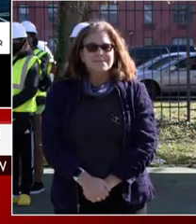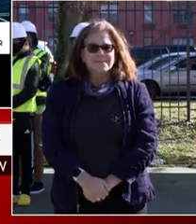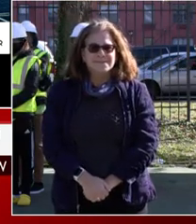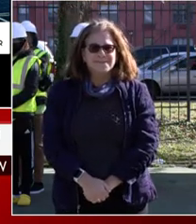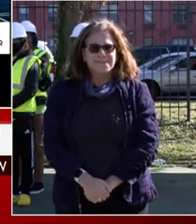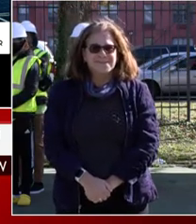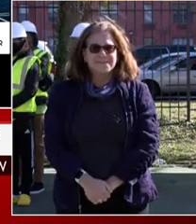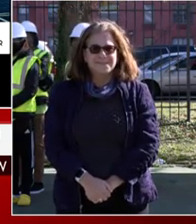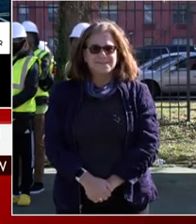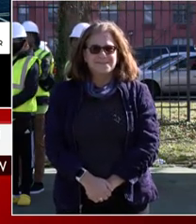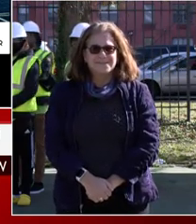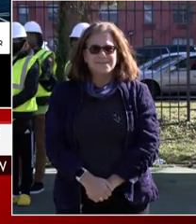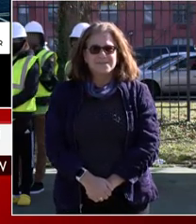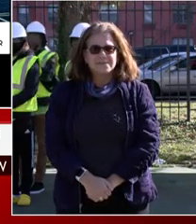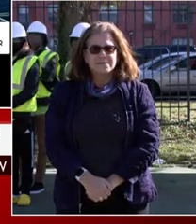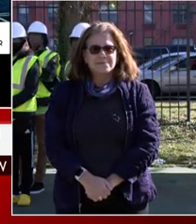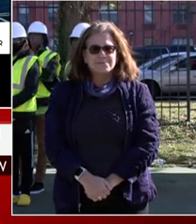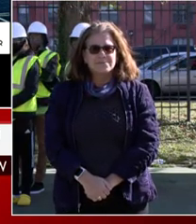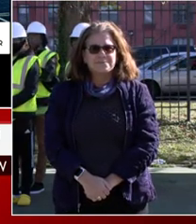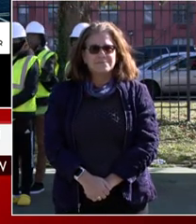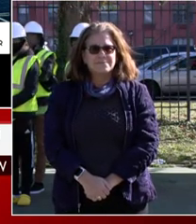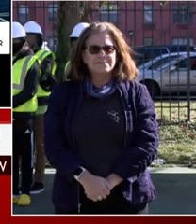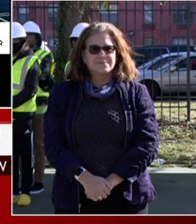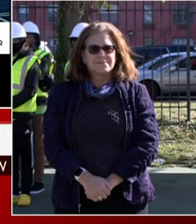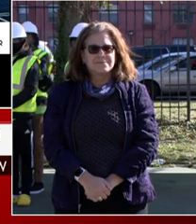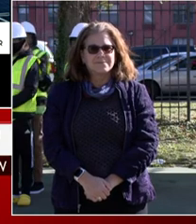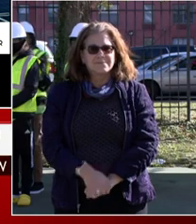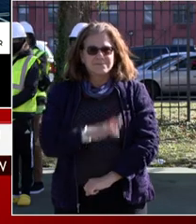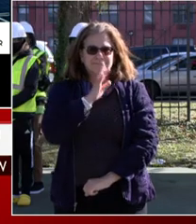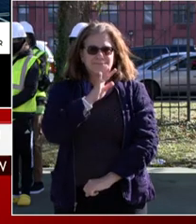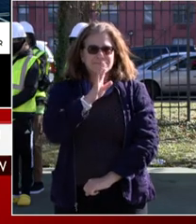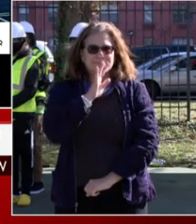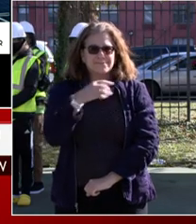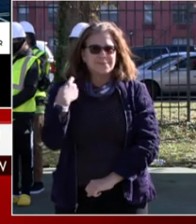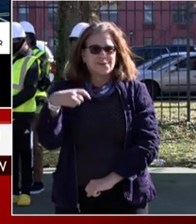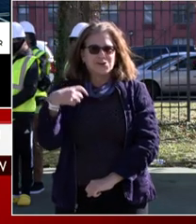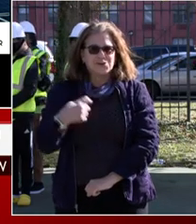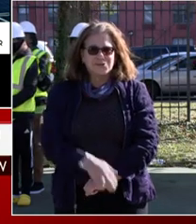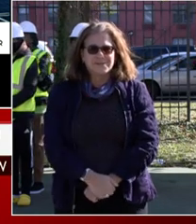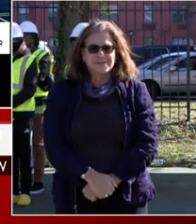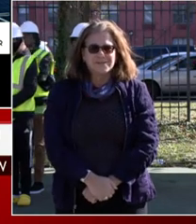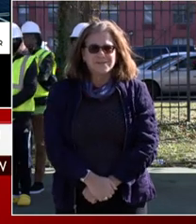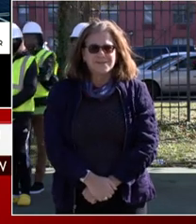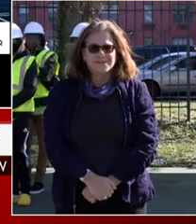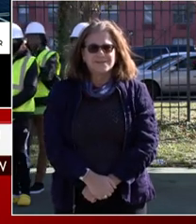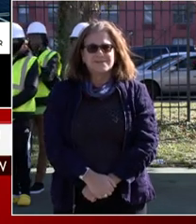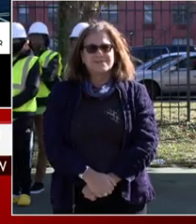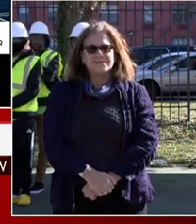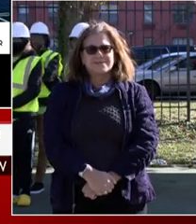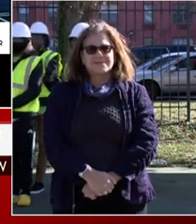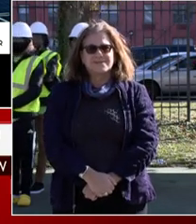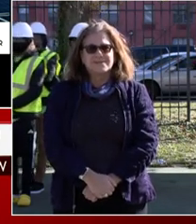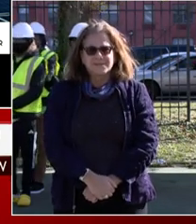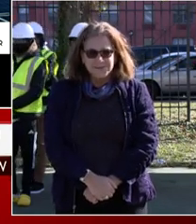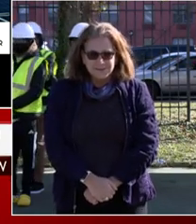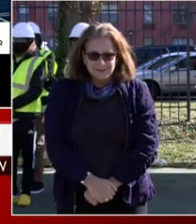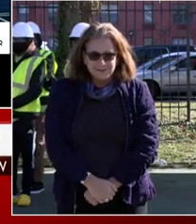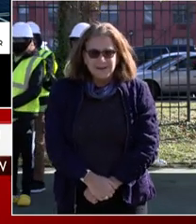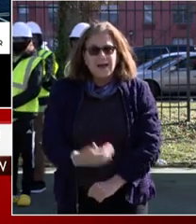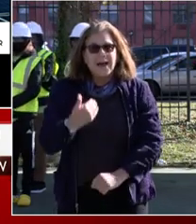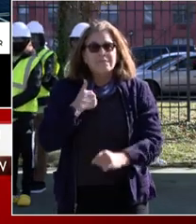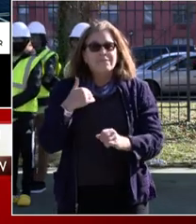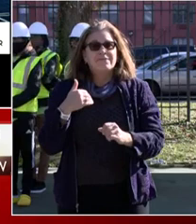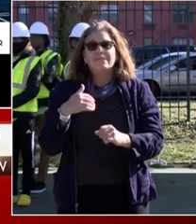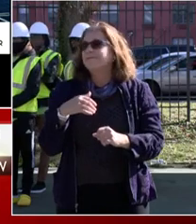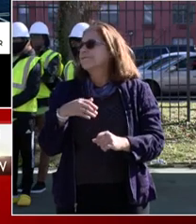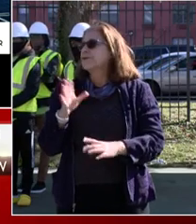muchas de las veces pensamos en el tiempo que tú vas a gastar en hacer un training o un